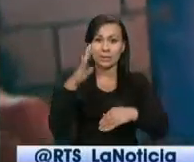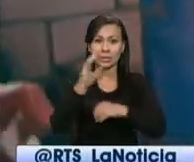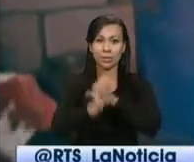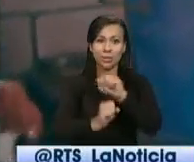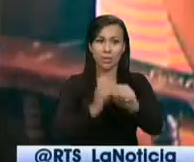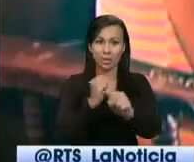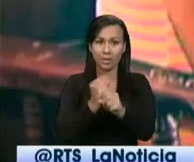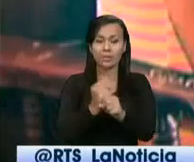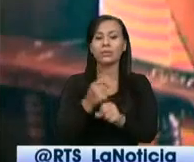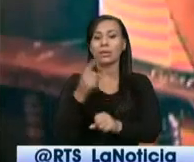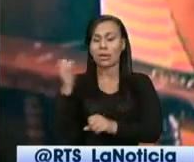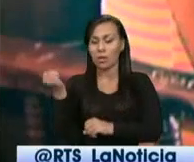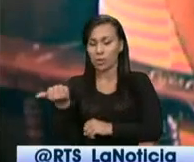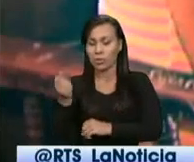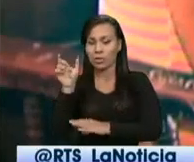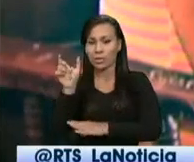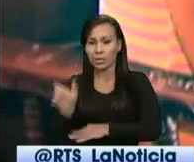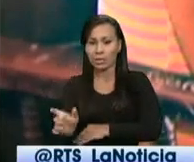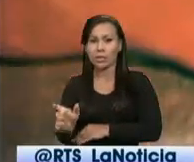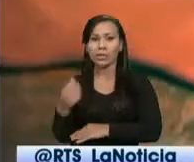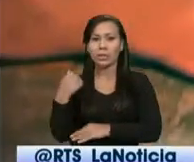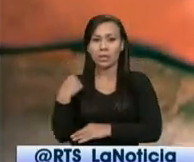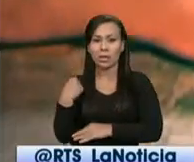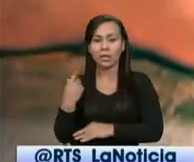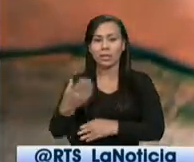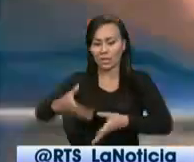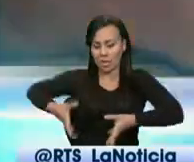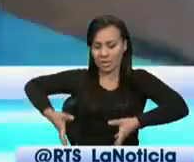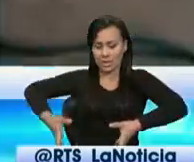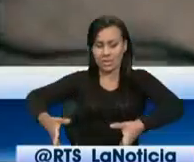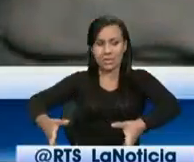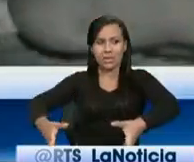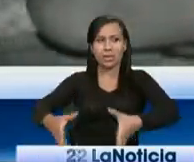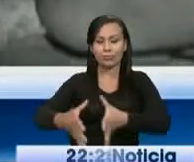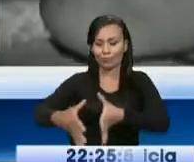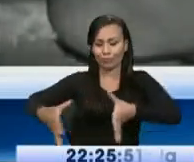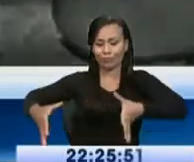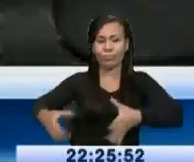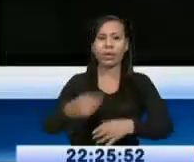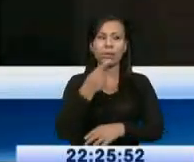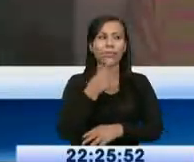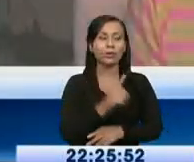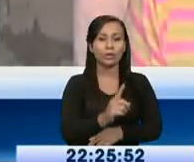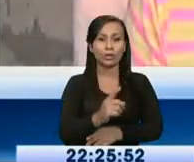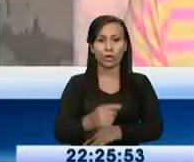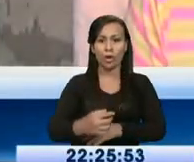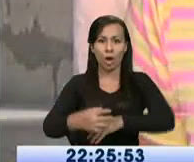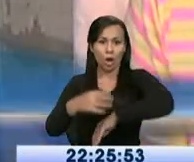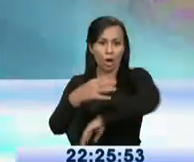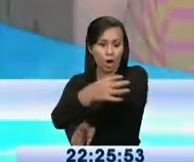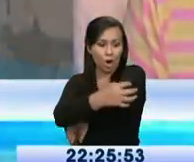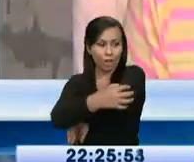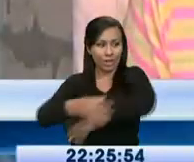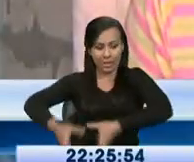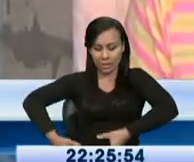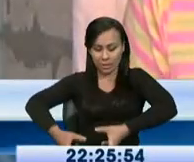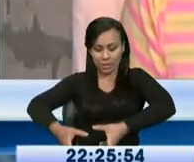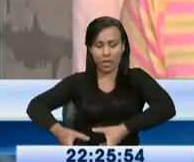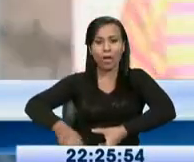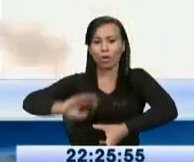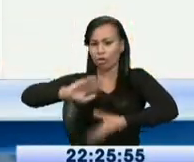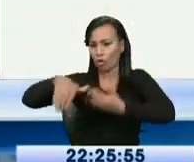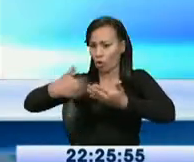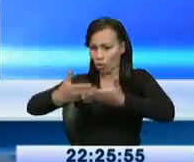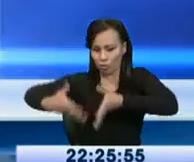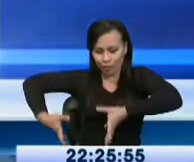autismo, y Dominique de 8 años, que tiene linfangioma. Físicamente se le ve a partir de la rodilla, pero internamente es todo, hasta